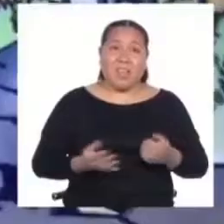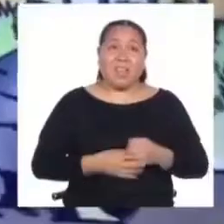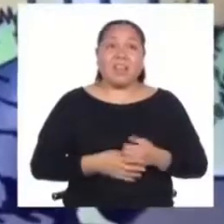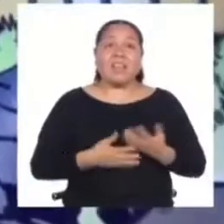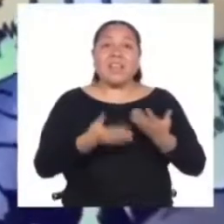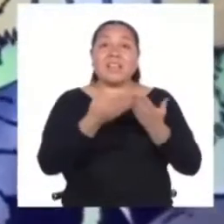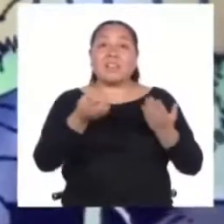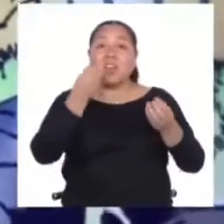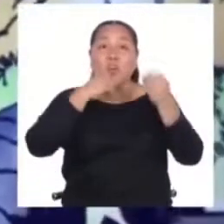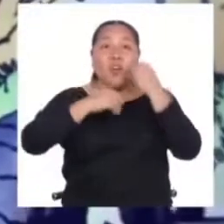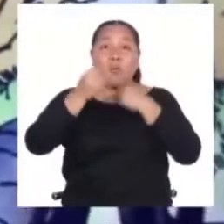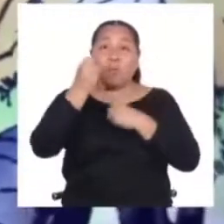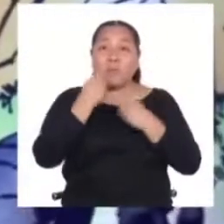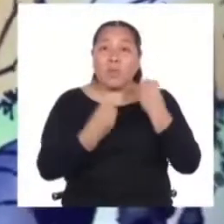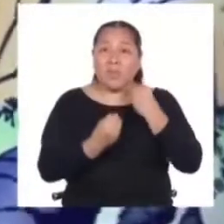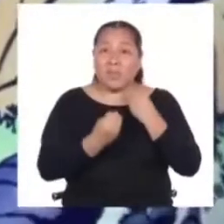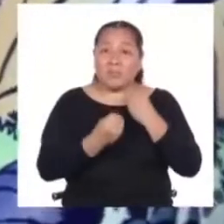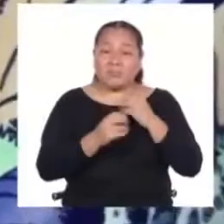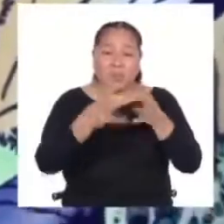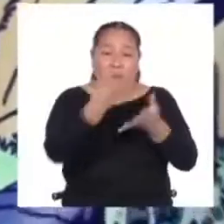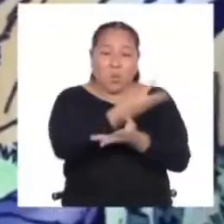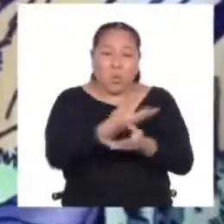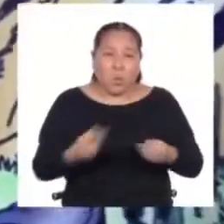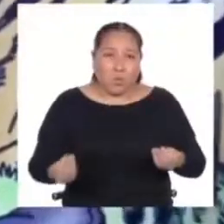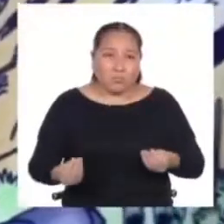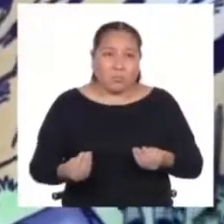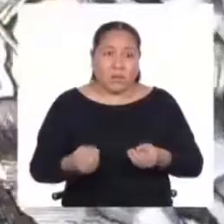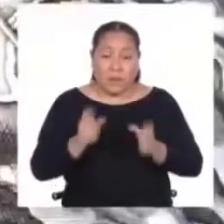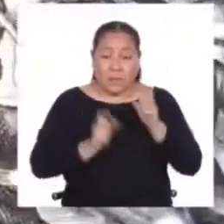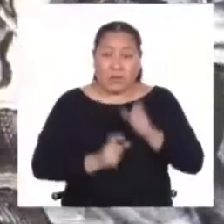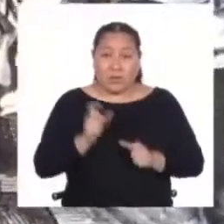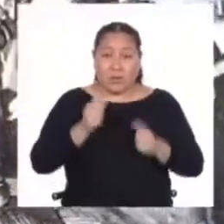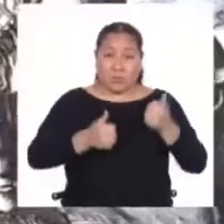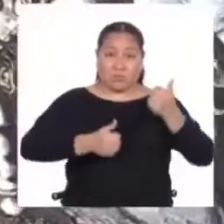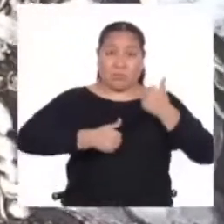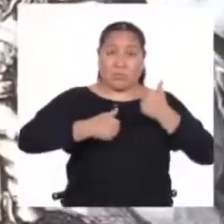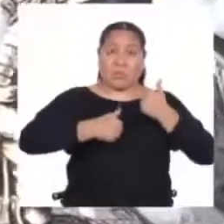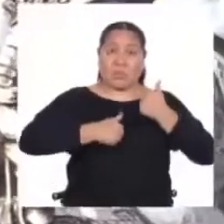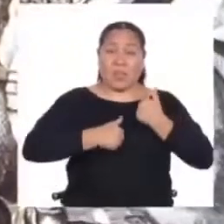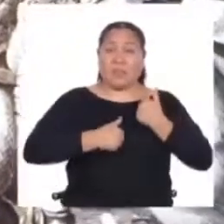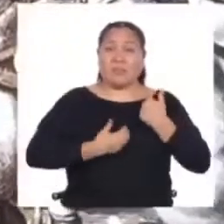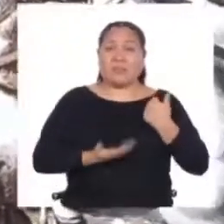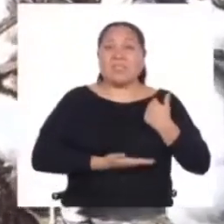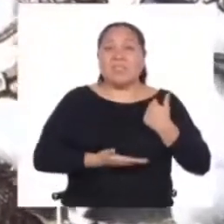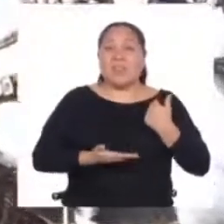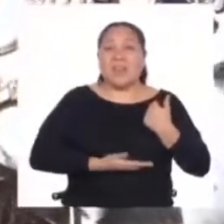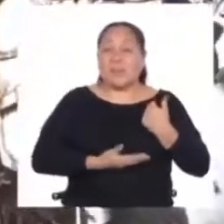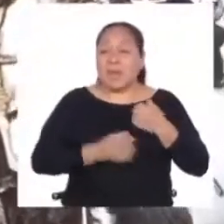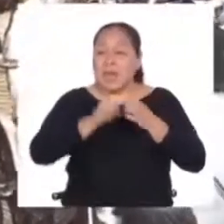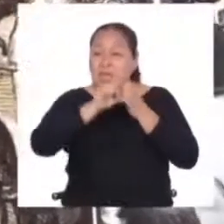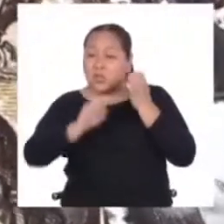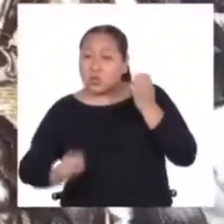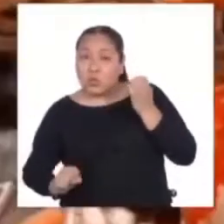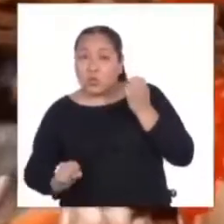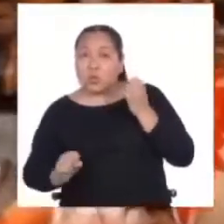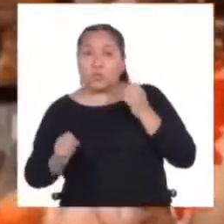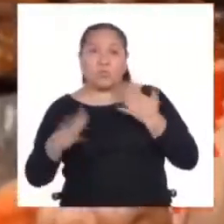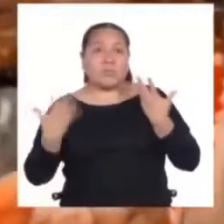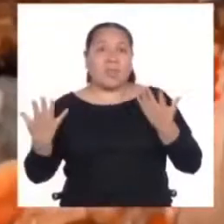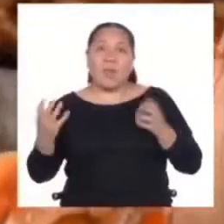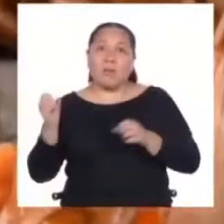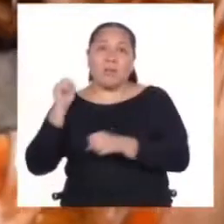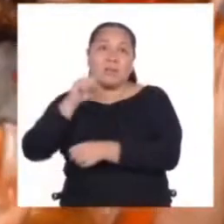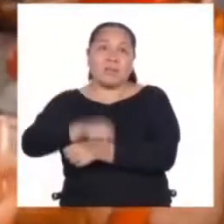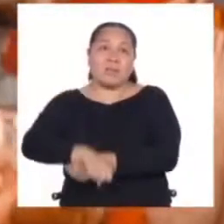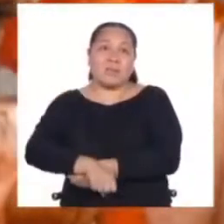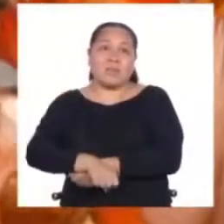tropa empezaba a sentir hambre. En el sur, las fuerzas rebeldes fueron derrotadas y pereció el